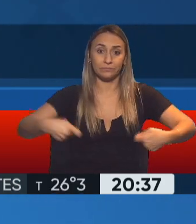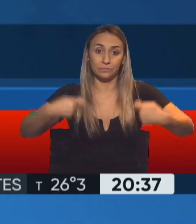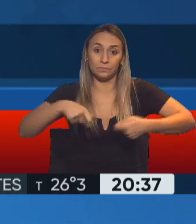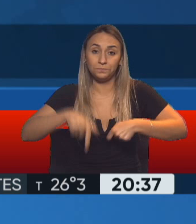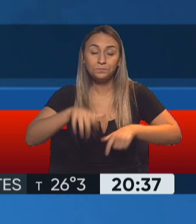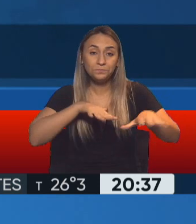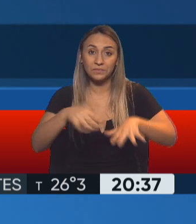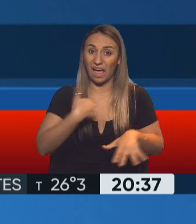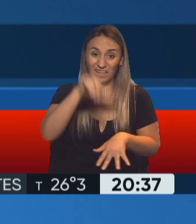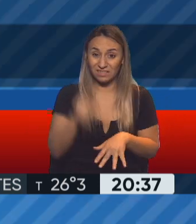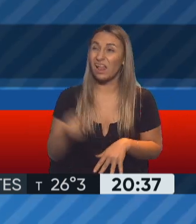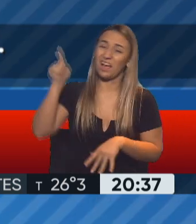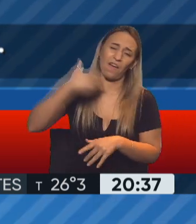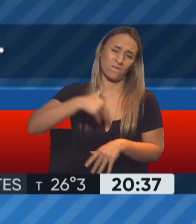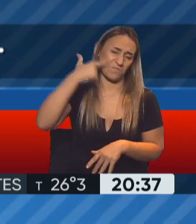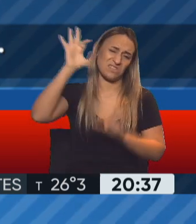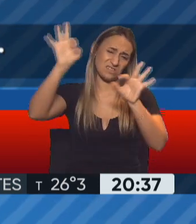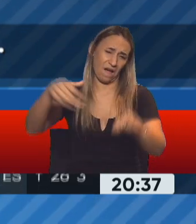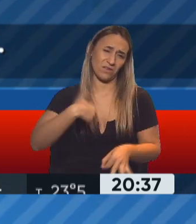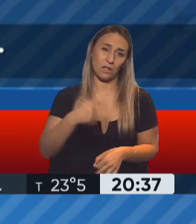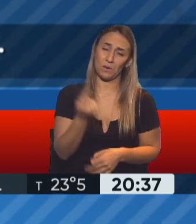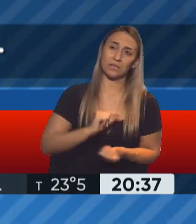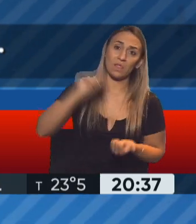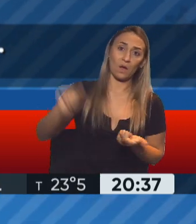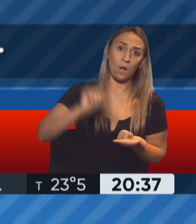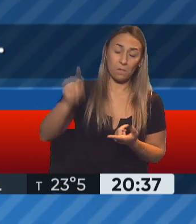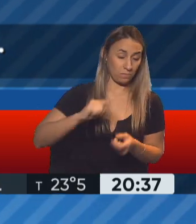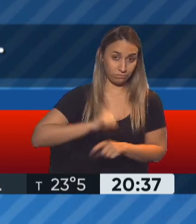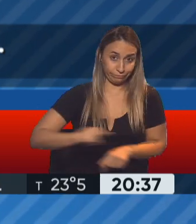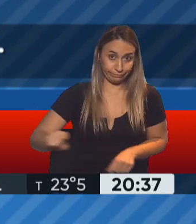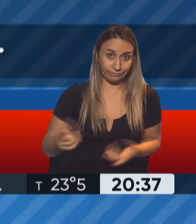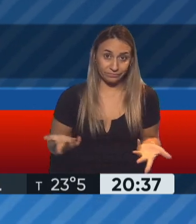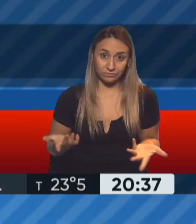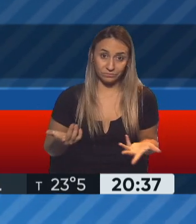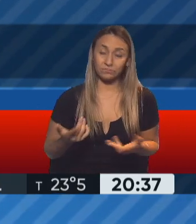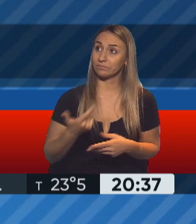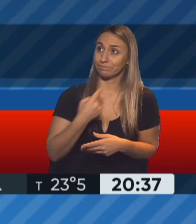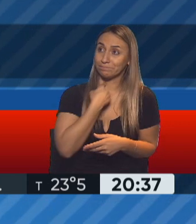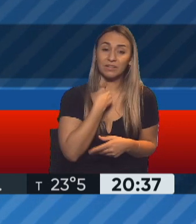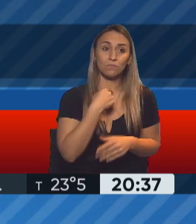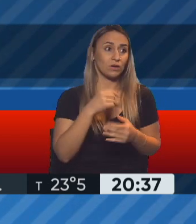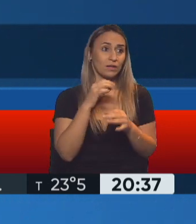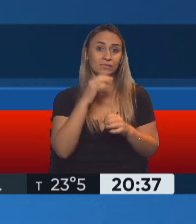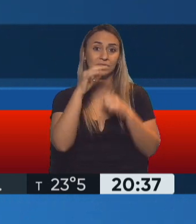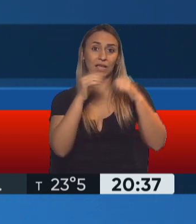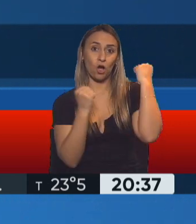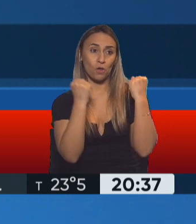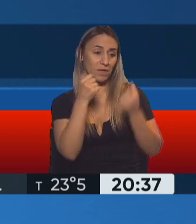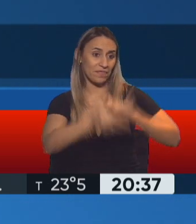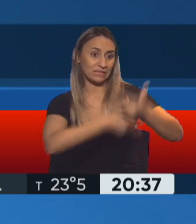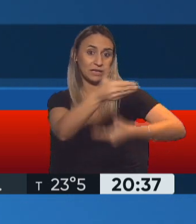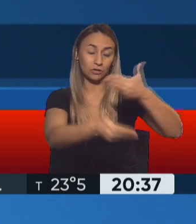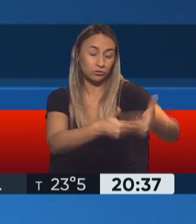condiciones que tienen que ver con objetivos políticos y no con objetivos de desarrollo de nuestro país que han creado un problema y van a tener que ser parte de la solución